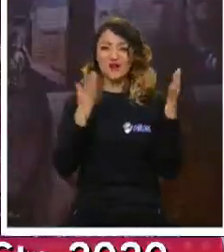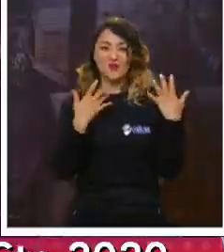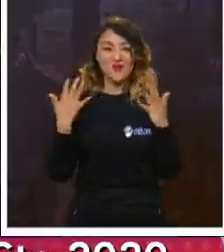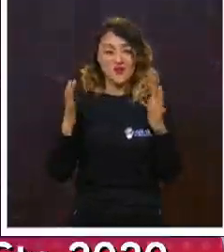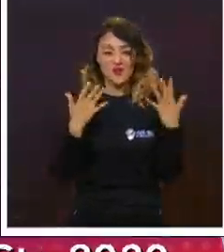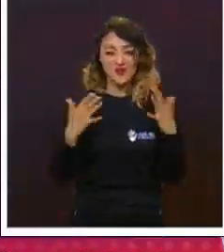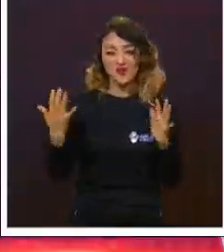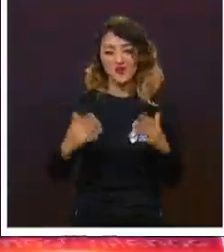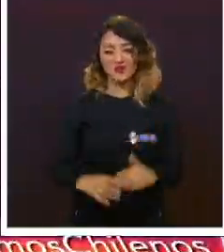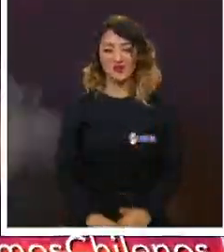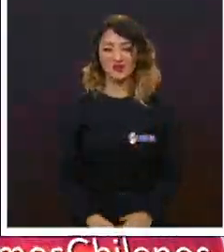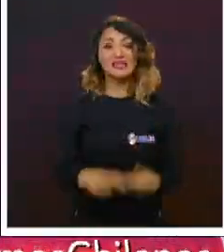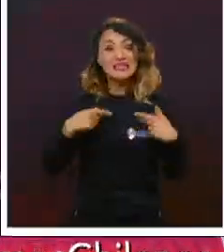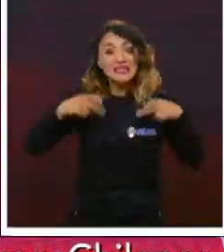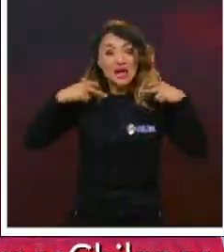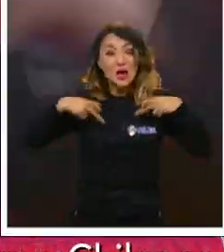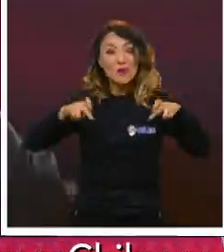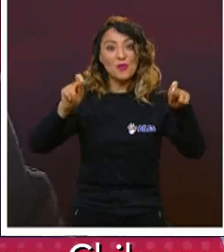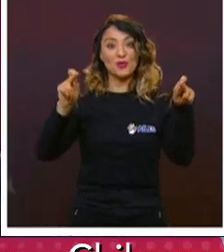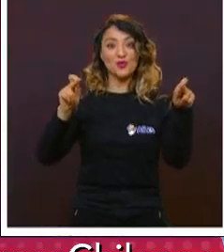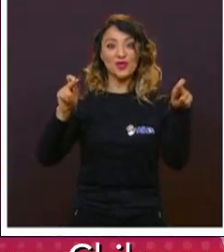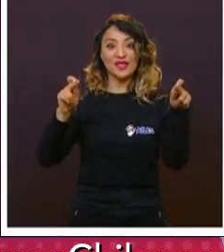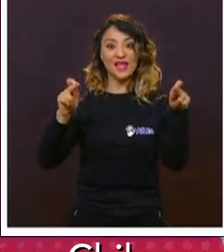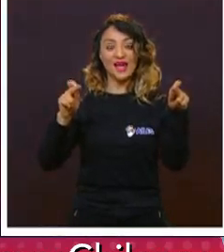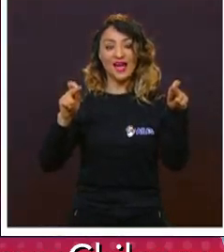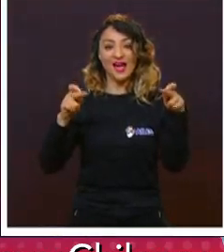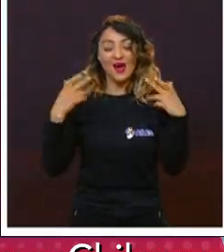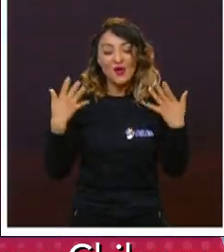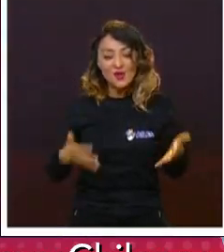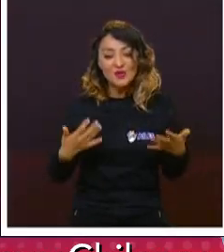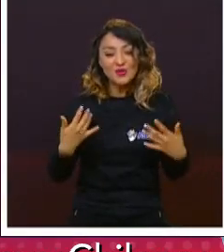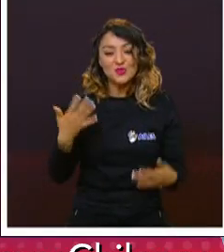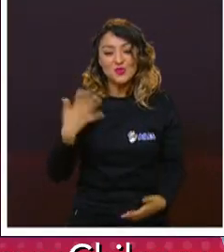11.231 millones.